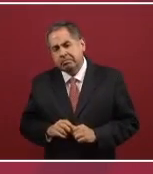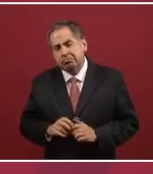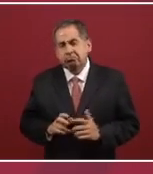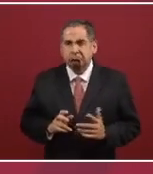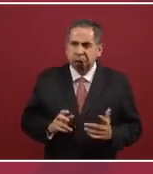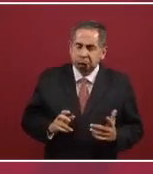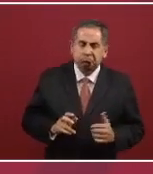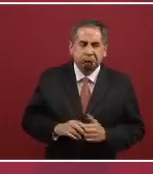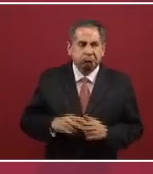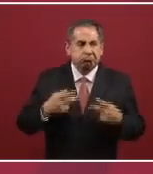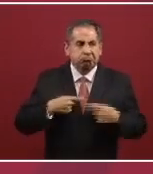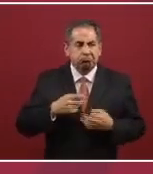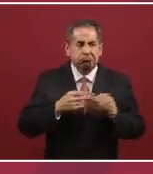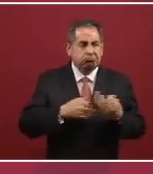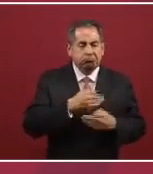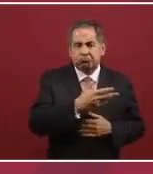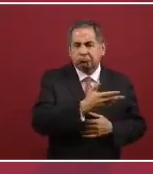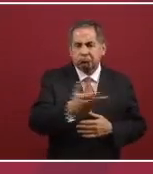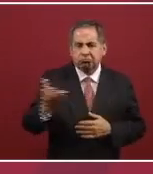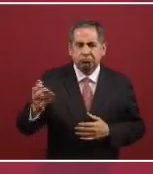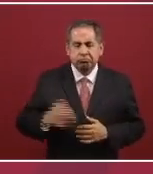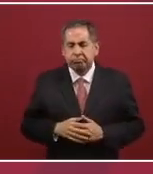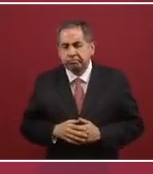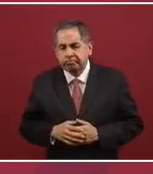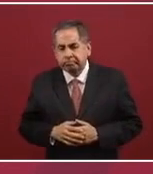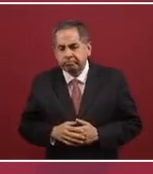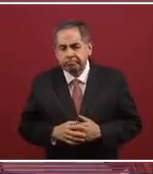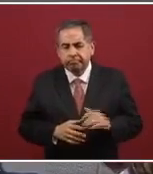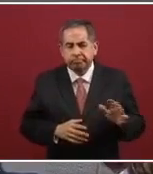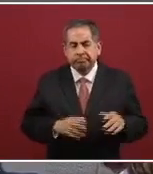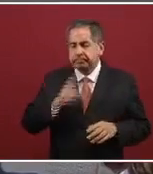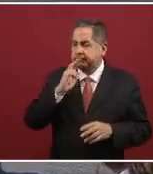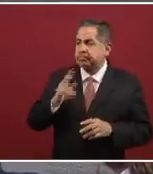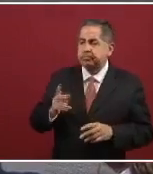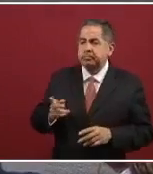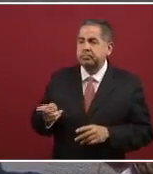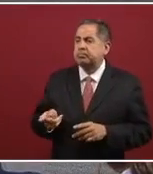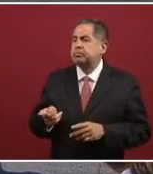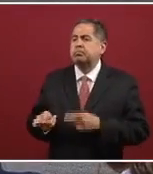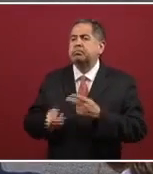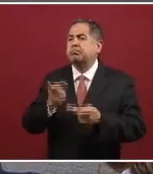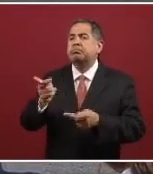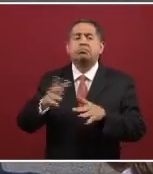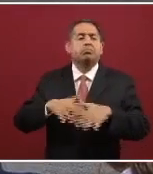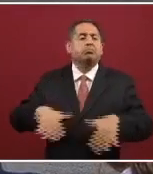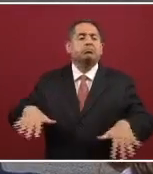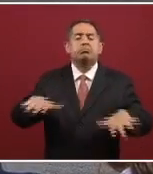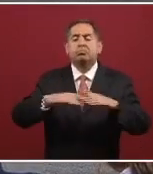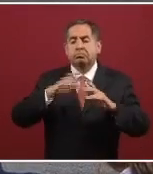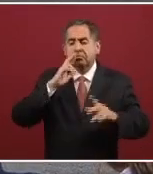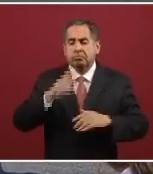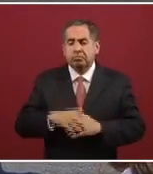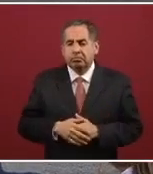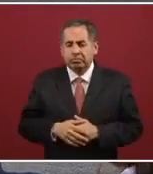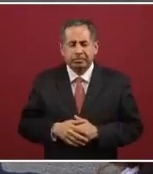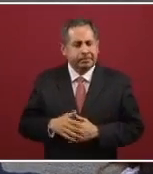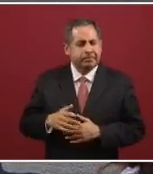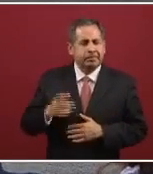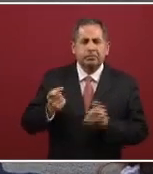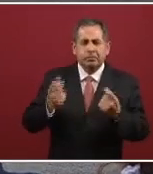Y se sometió a concesión en la Asamblea. Se cuestiona mucho